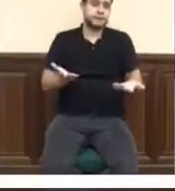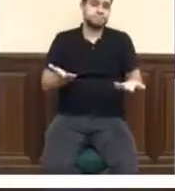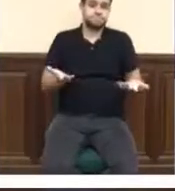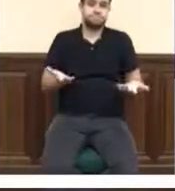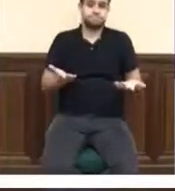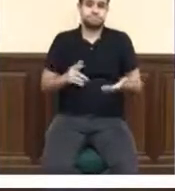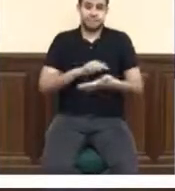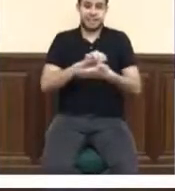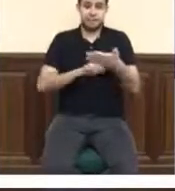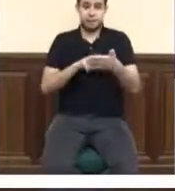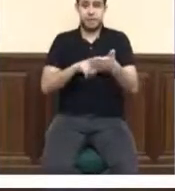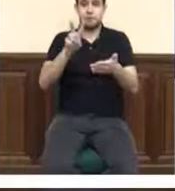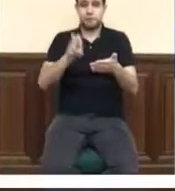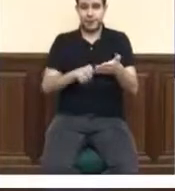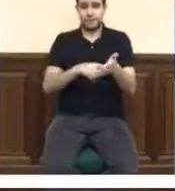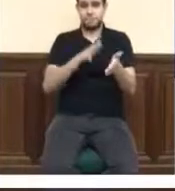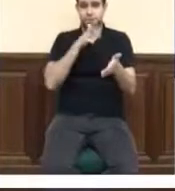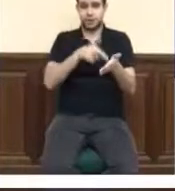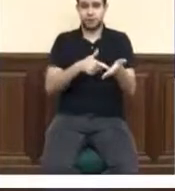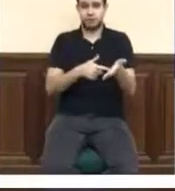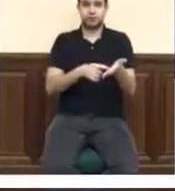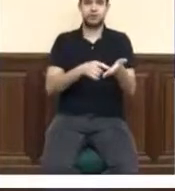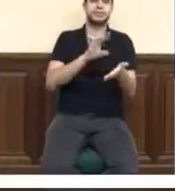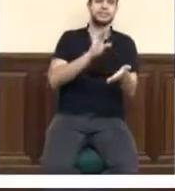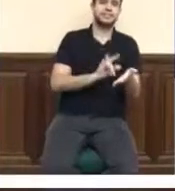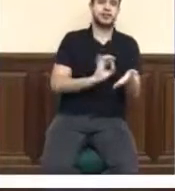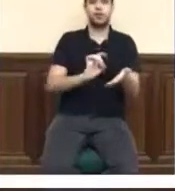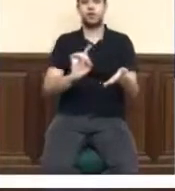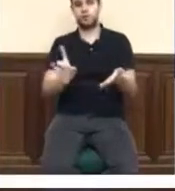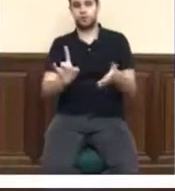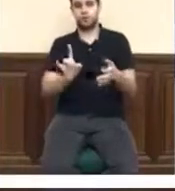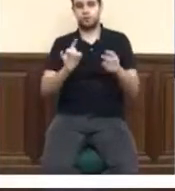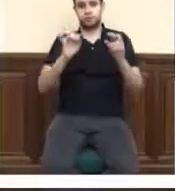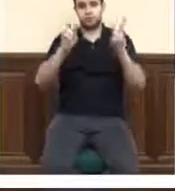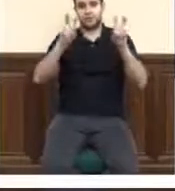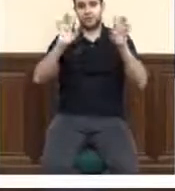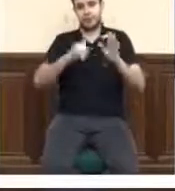justamente para eso, para acreditar la legalidad y la viabilidad de las cosas. Gracias.